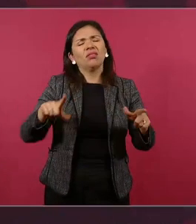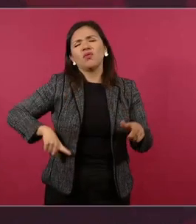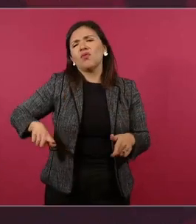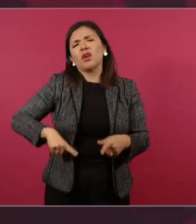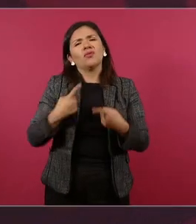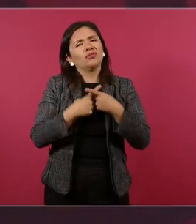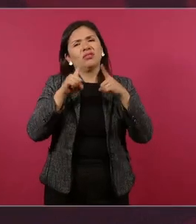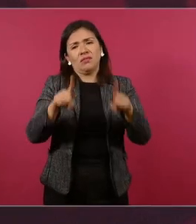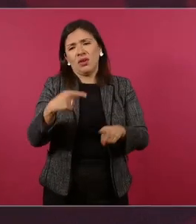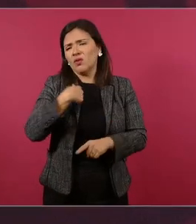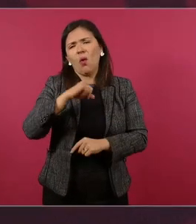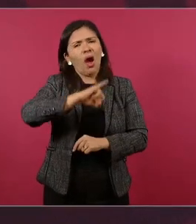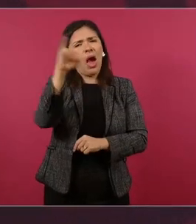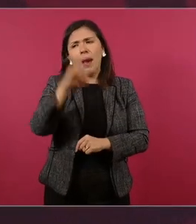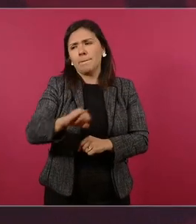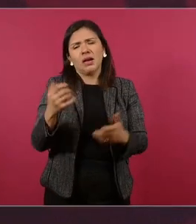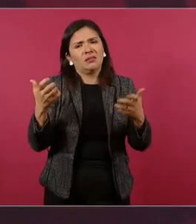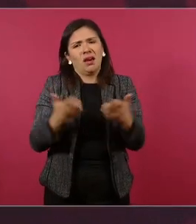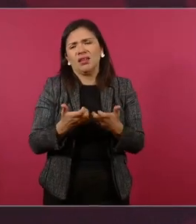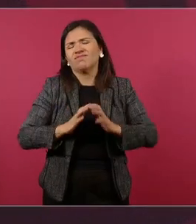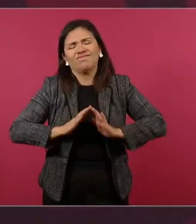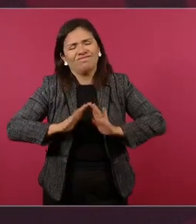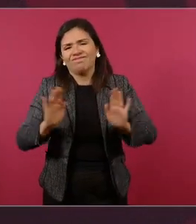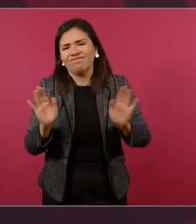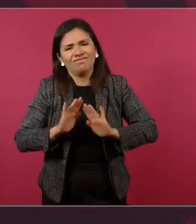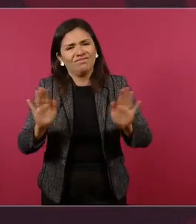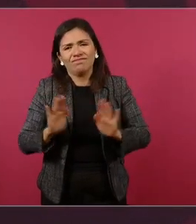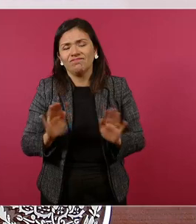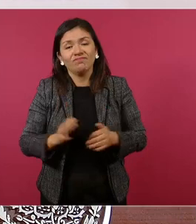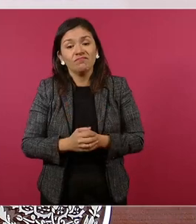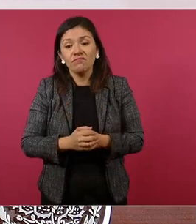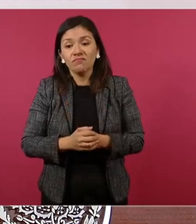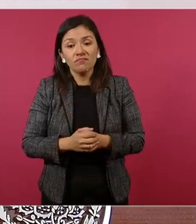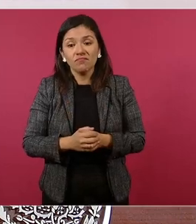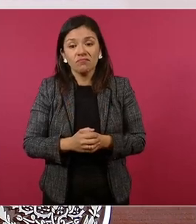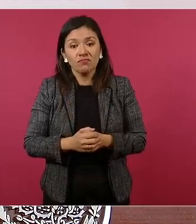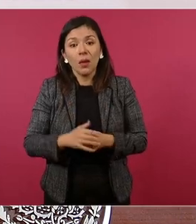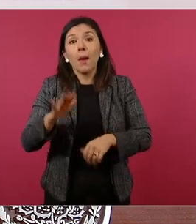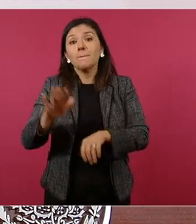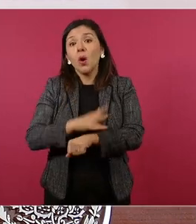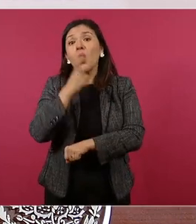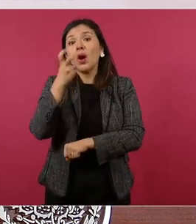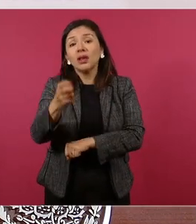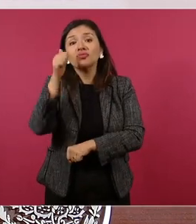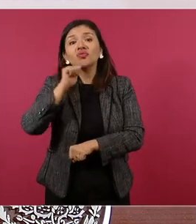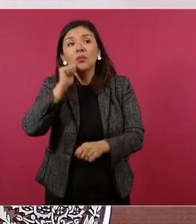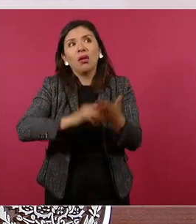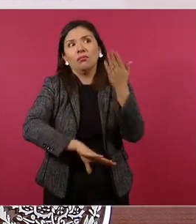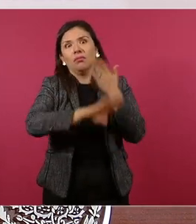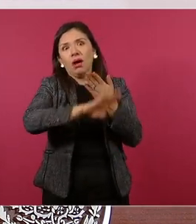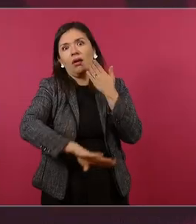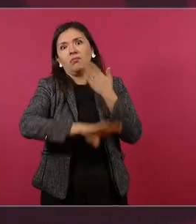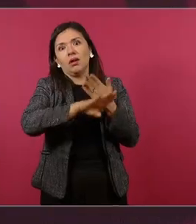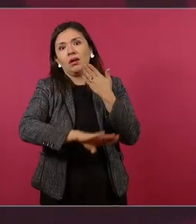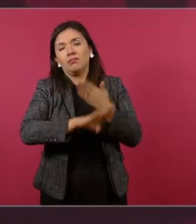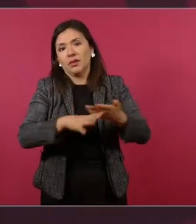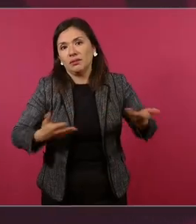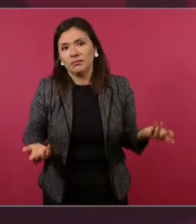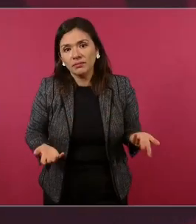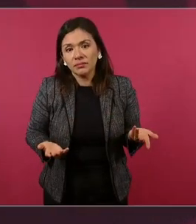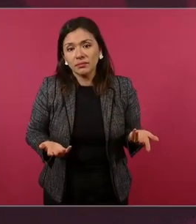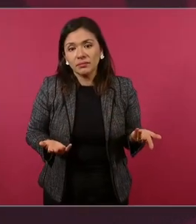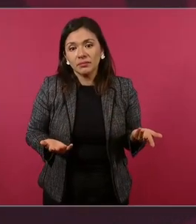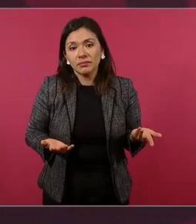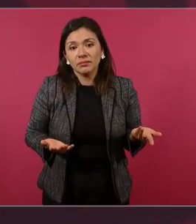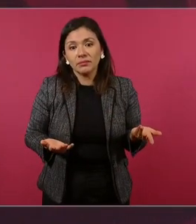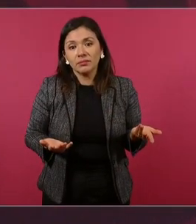hemos hecho y este y por eso son los ataques porque